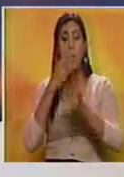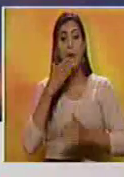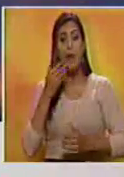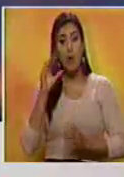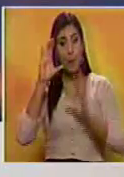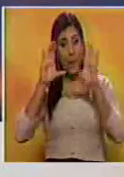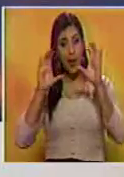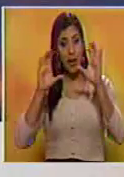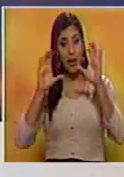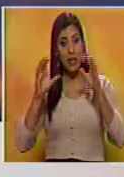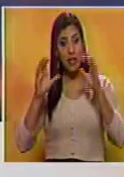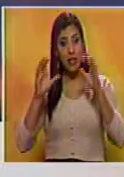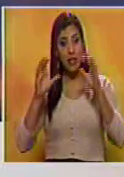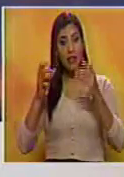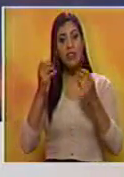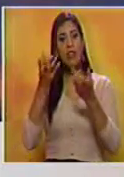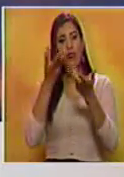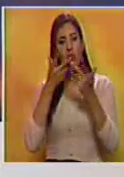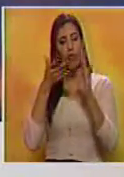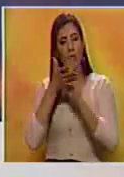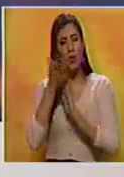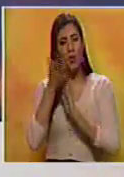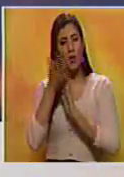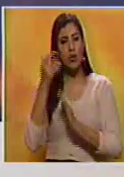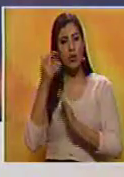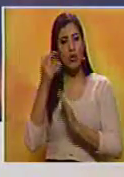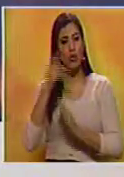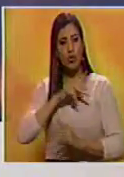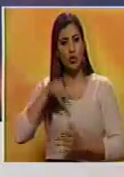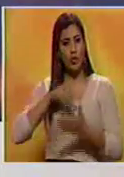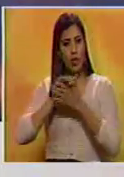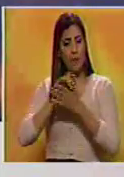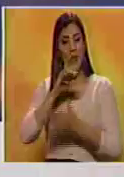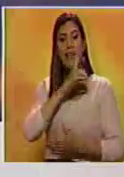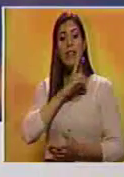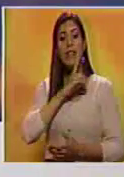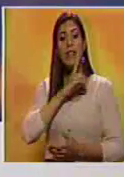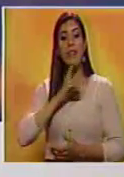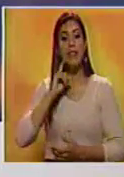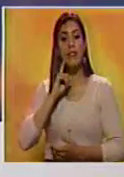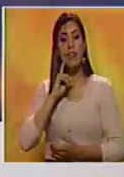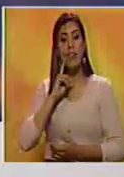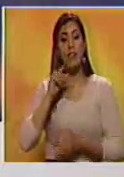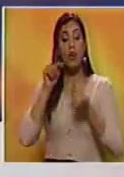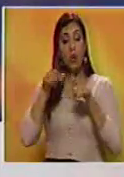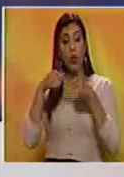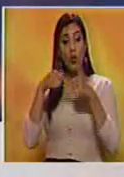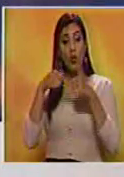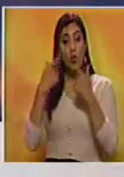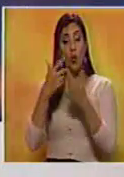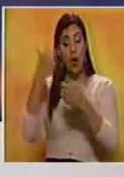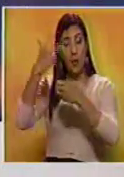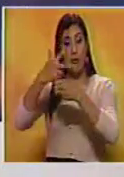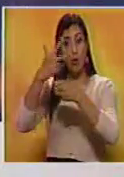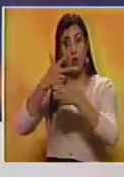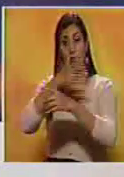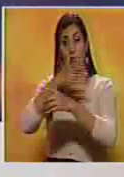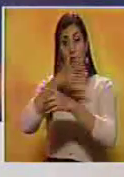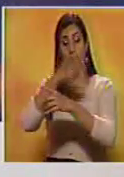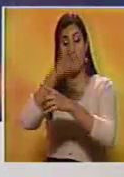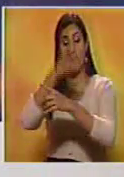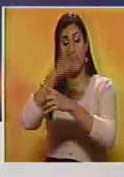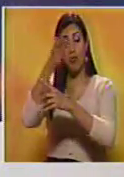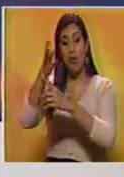presidente de Conviasa, Ramón Velázquez. Nuestra compañera Diana Vázquez estuvo en Managua, Nicaragua,